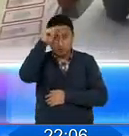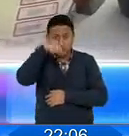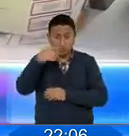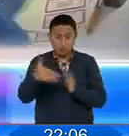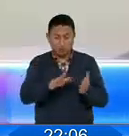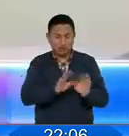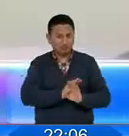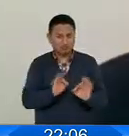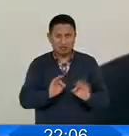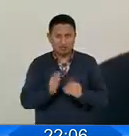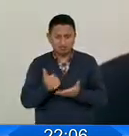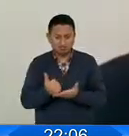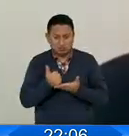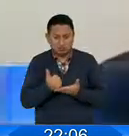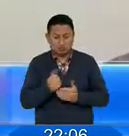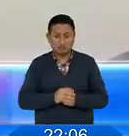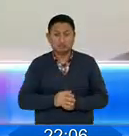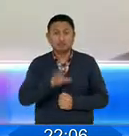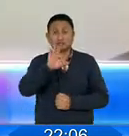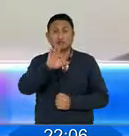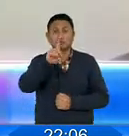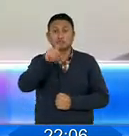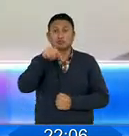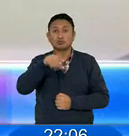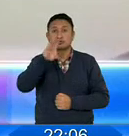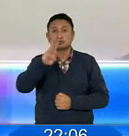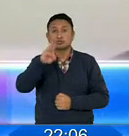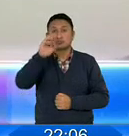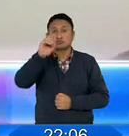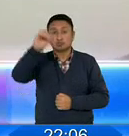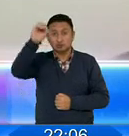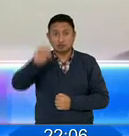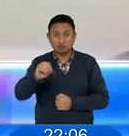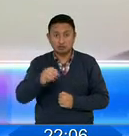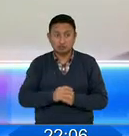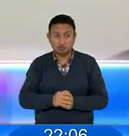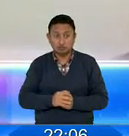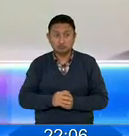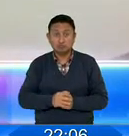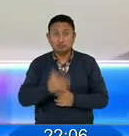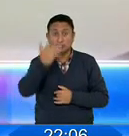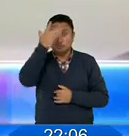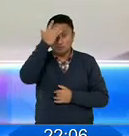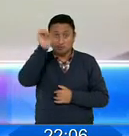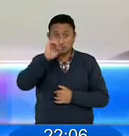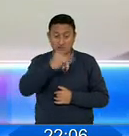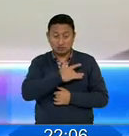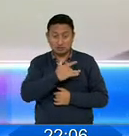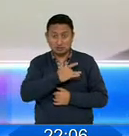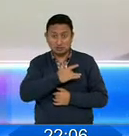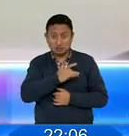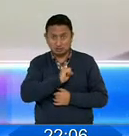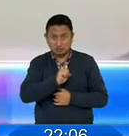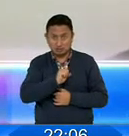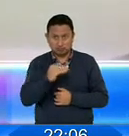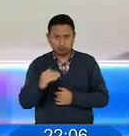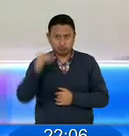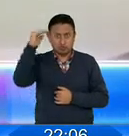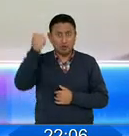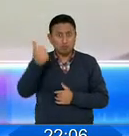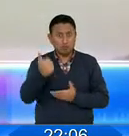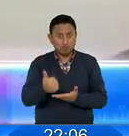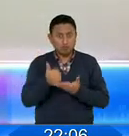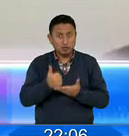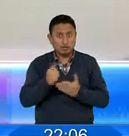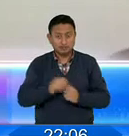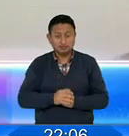muerte. Justamente es de 91.6% frente a la enfermedad sintomática, extremadamente alto, por una parte,